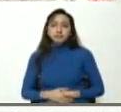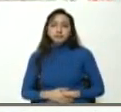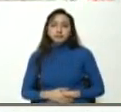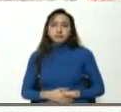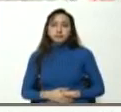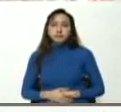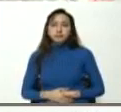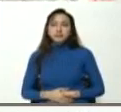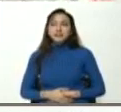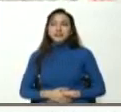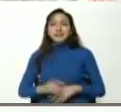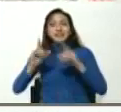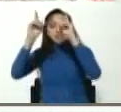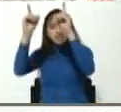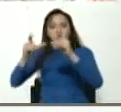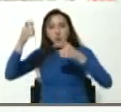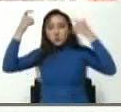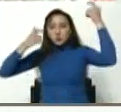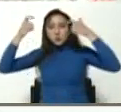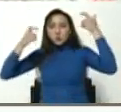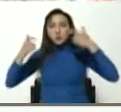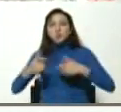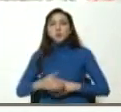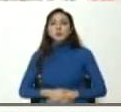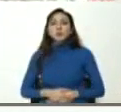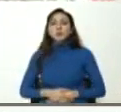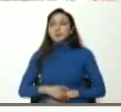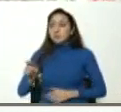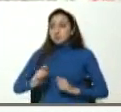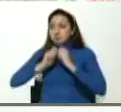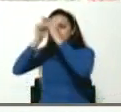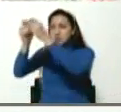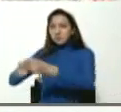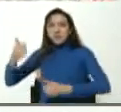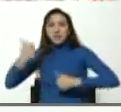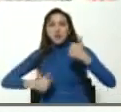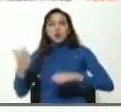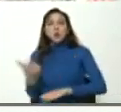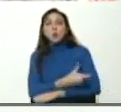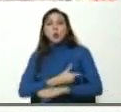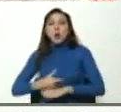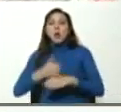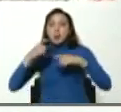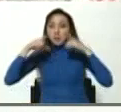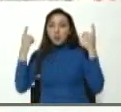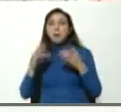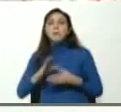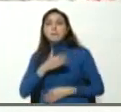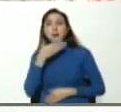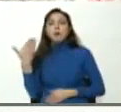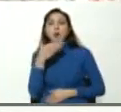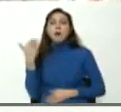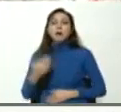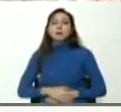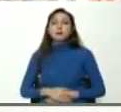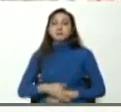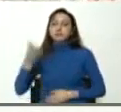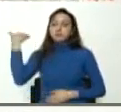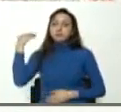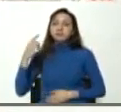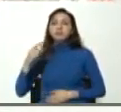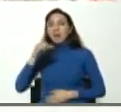por decisión del comandante chávez de lanzarlo como candidato a gobernador para recuperar la guaira en el año